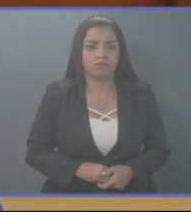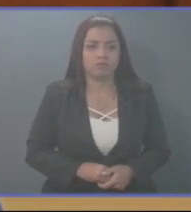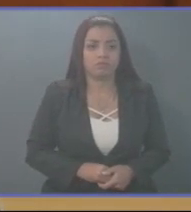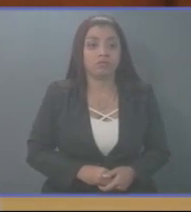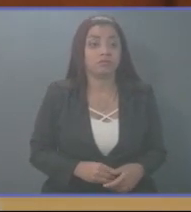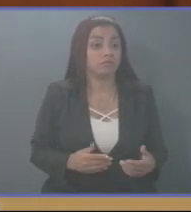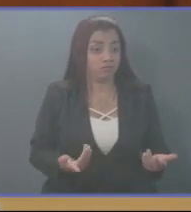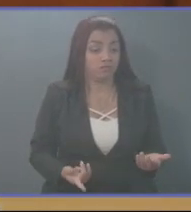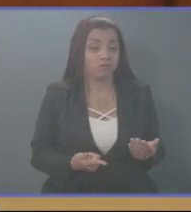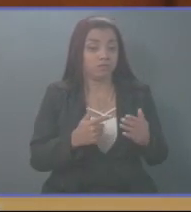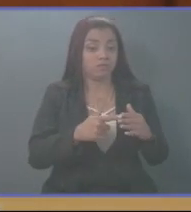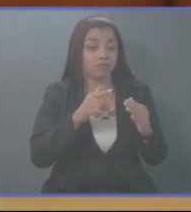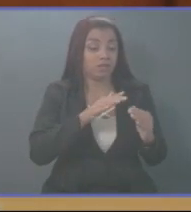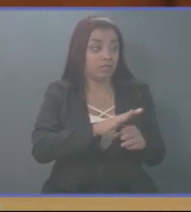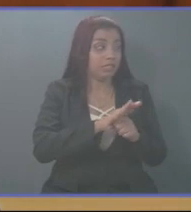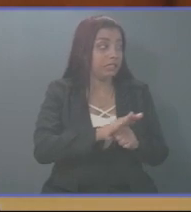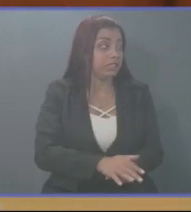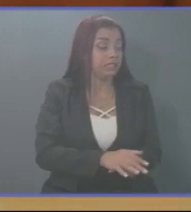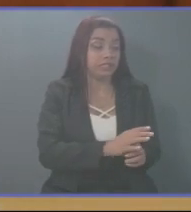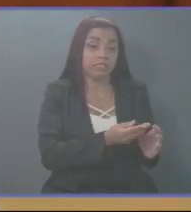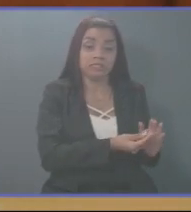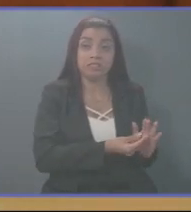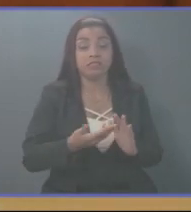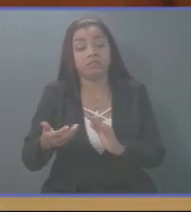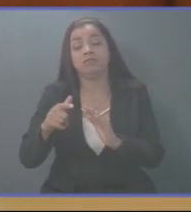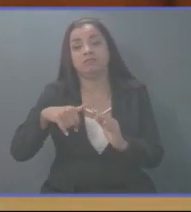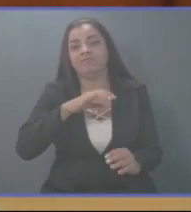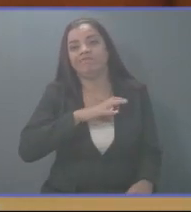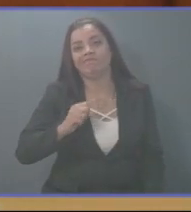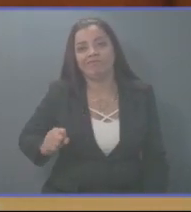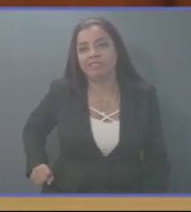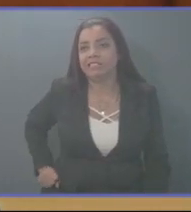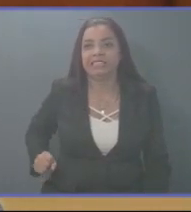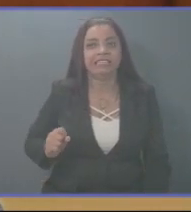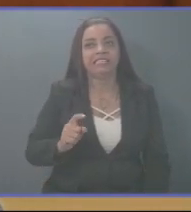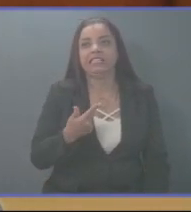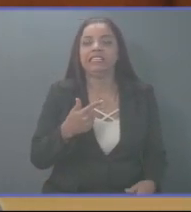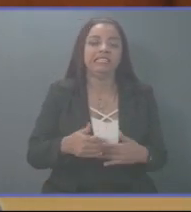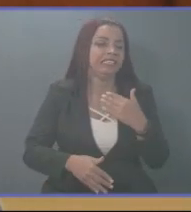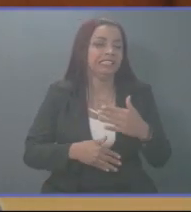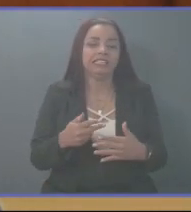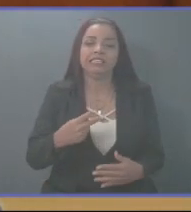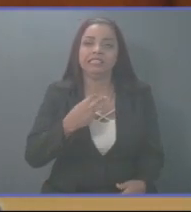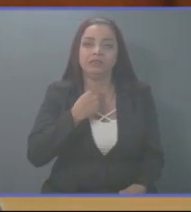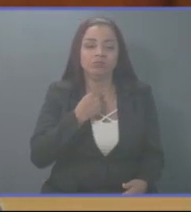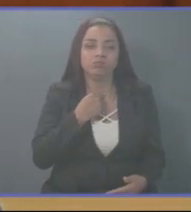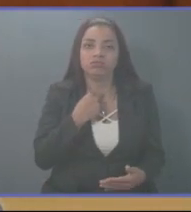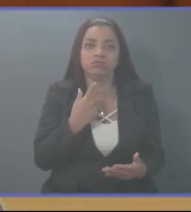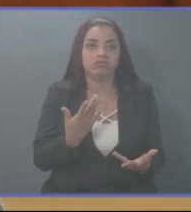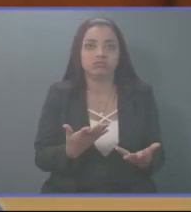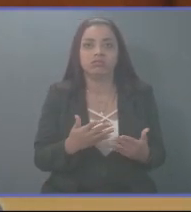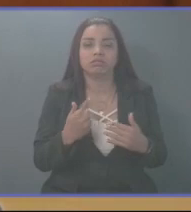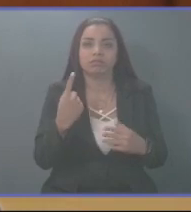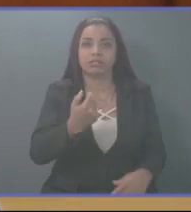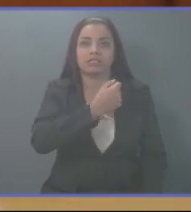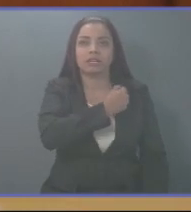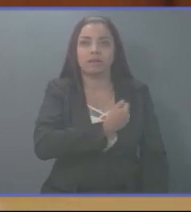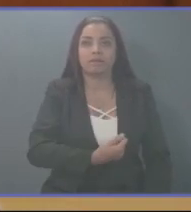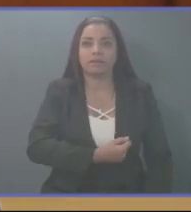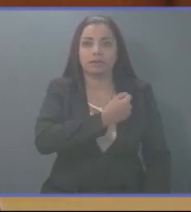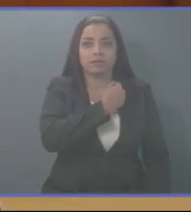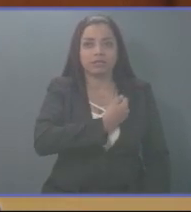El desplazamiento forzado interno en El Salvador encuentra como principales determinantes los altos índices de